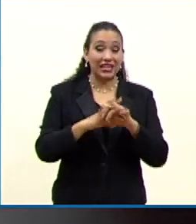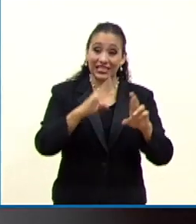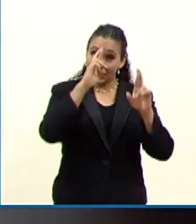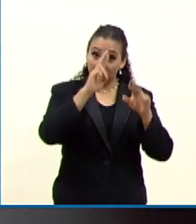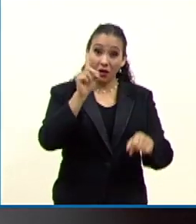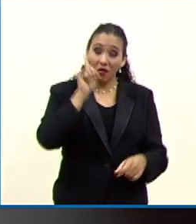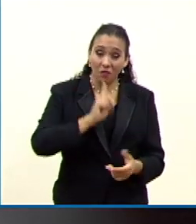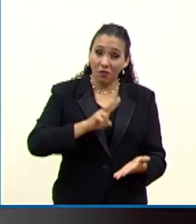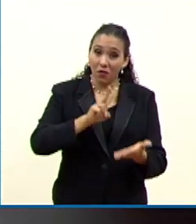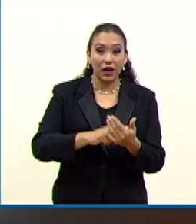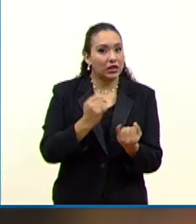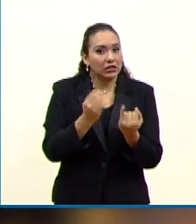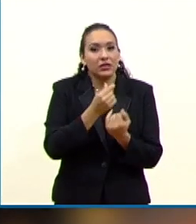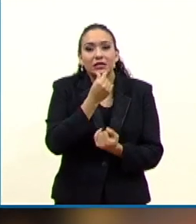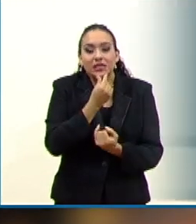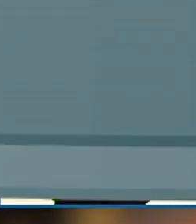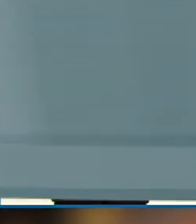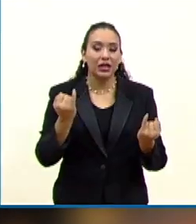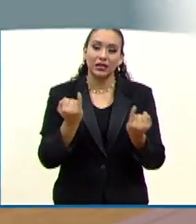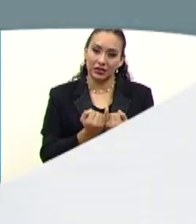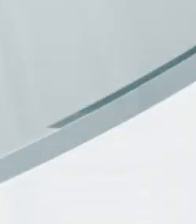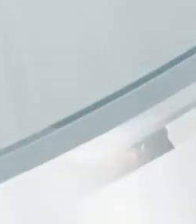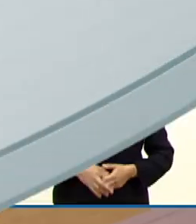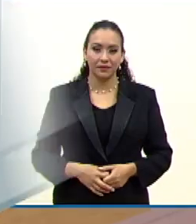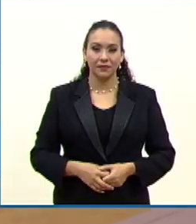las mujeres y las niñas.